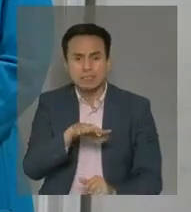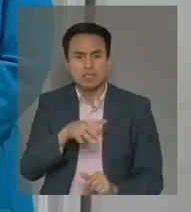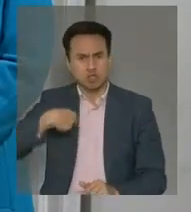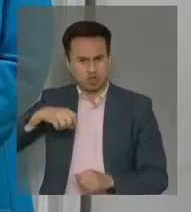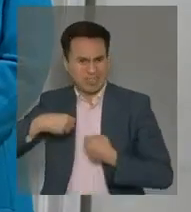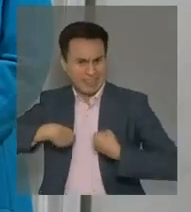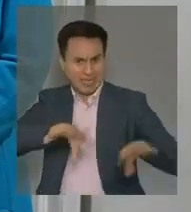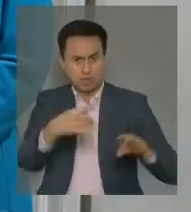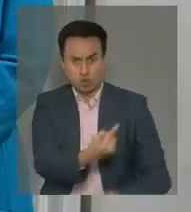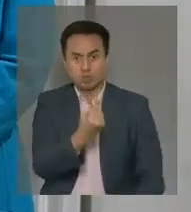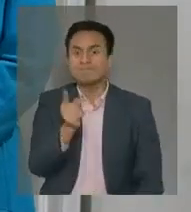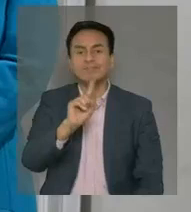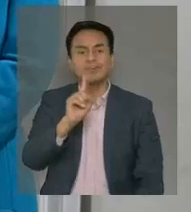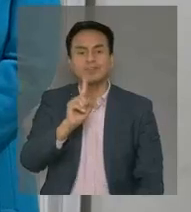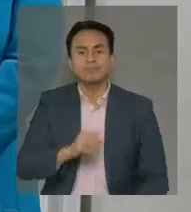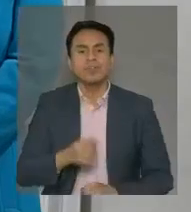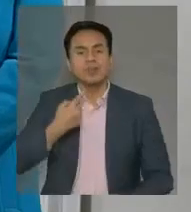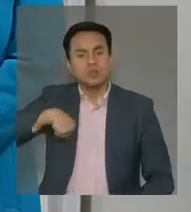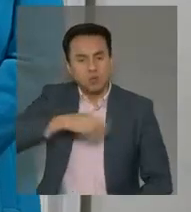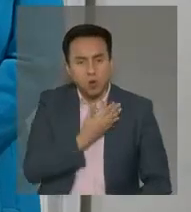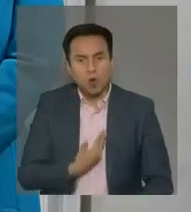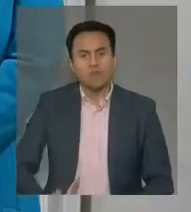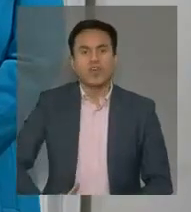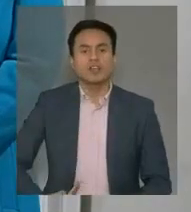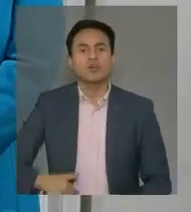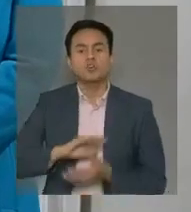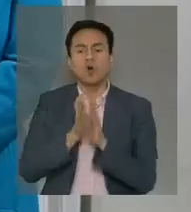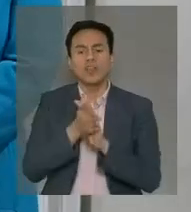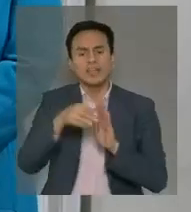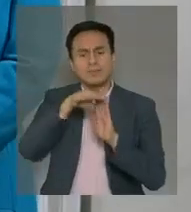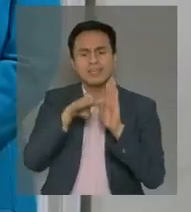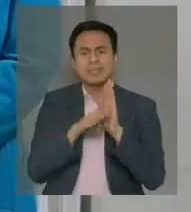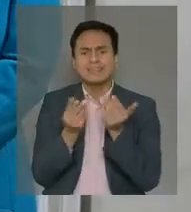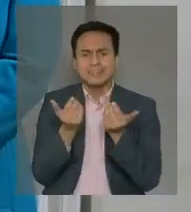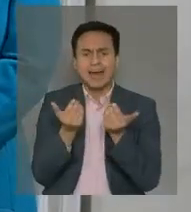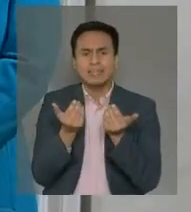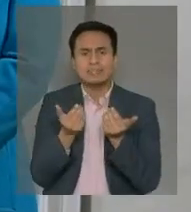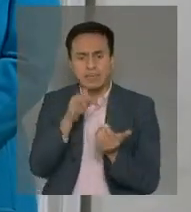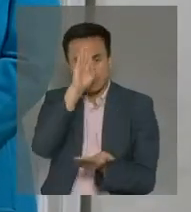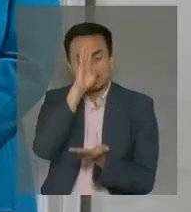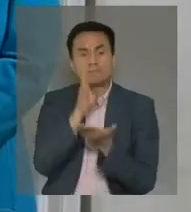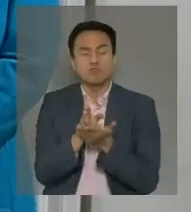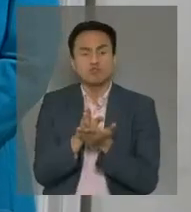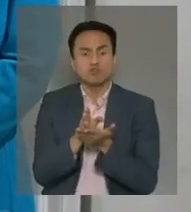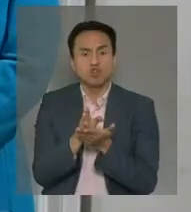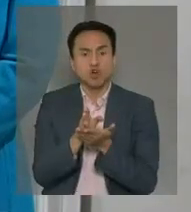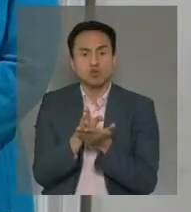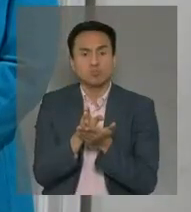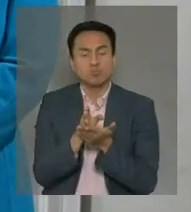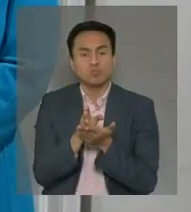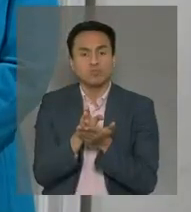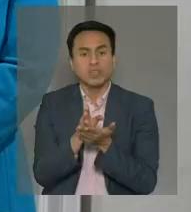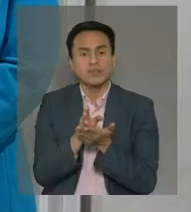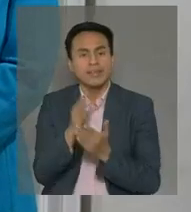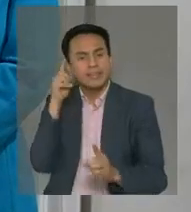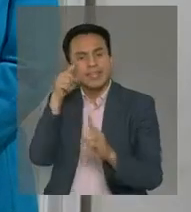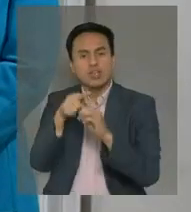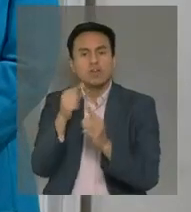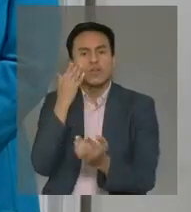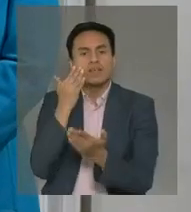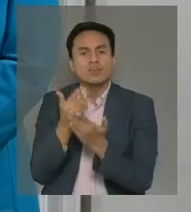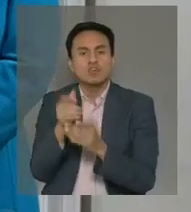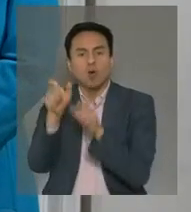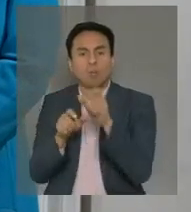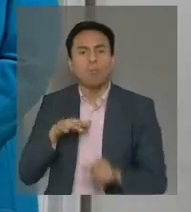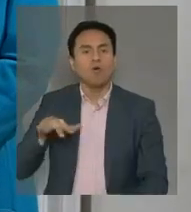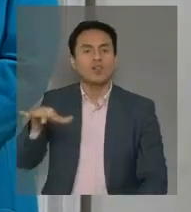los vamos a dejar solo nuestro gobierno está tomando todas las medidas necesarias para que esta decisión que va en directo beneficio de